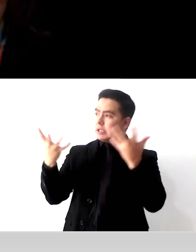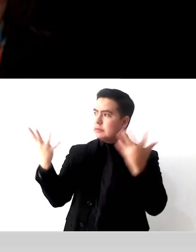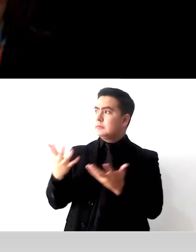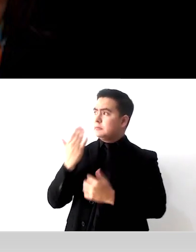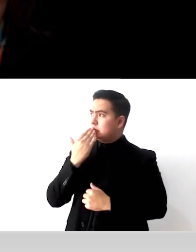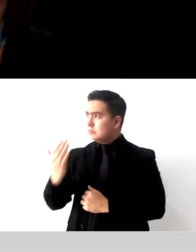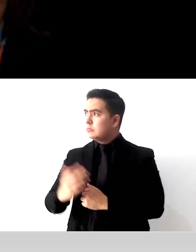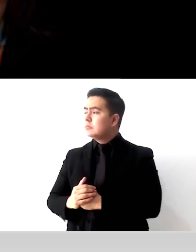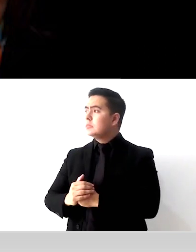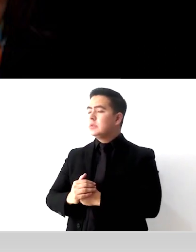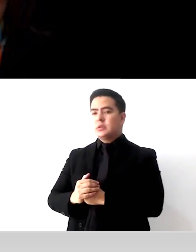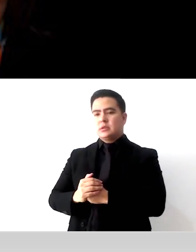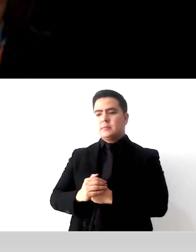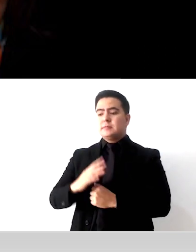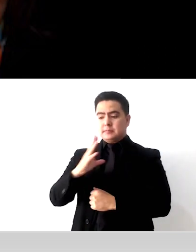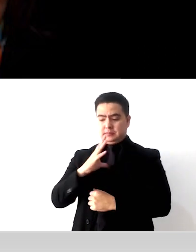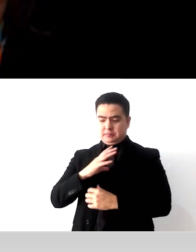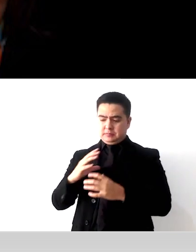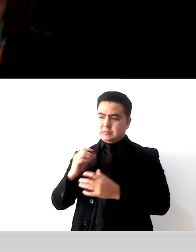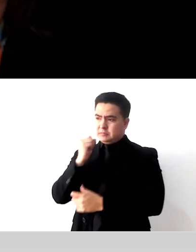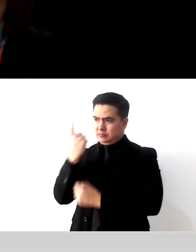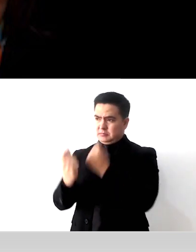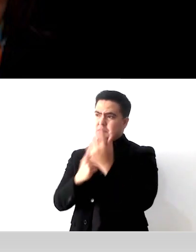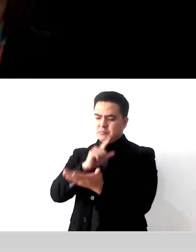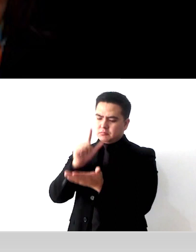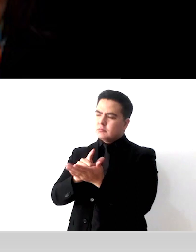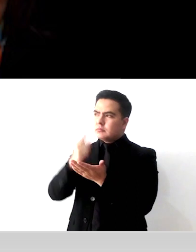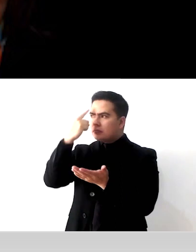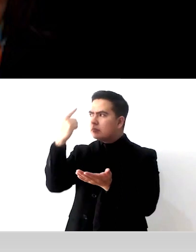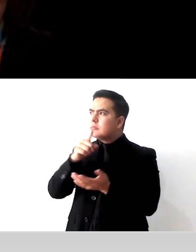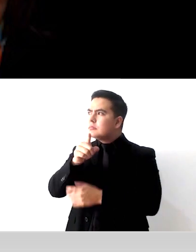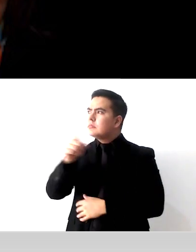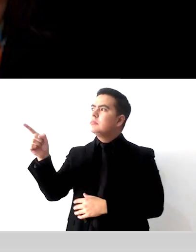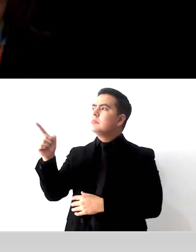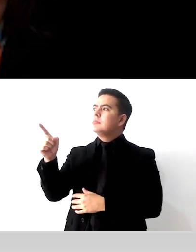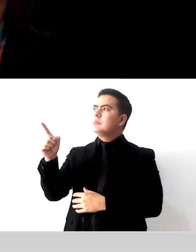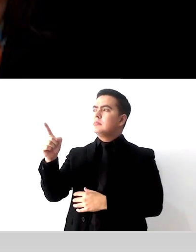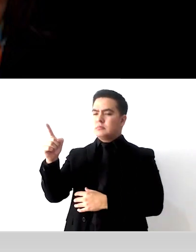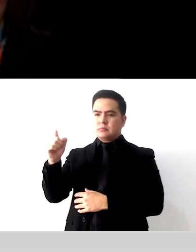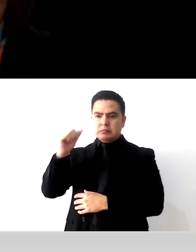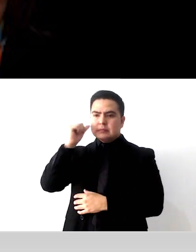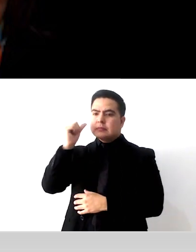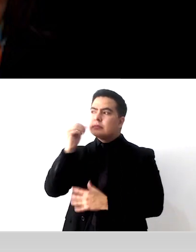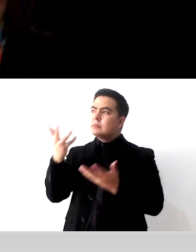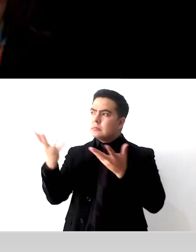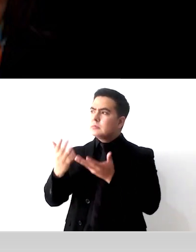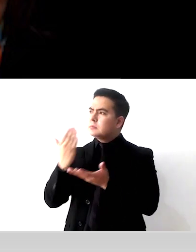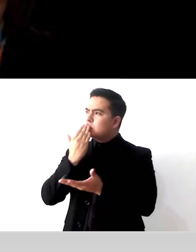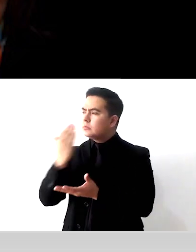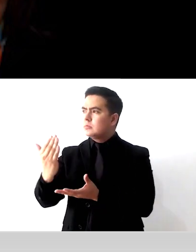y hombres. Hay estatutos de partidos políticos que obligan a la paridad en sus órganos directivos.